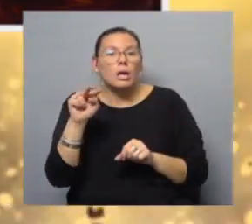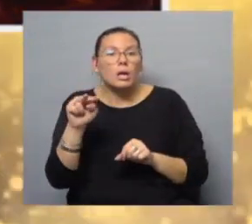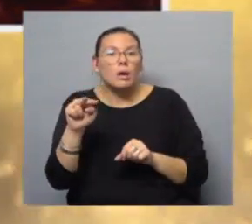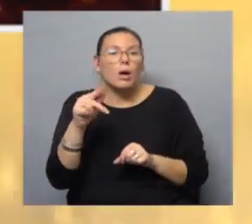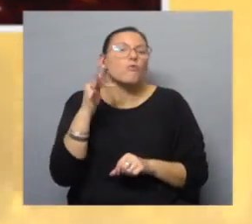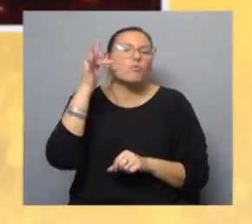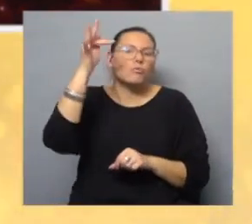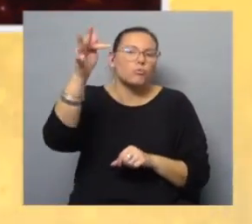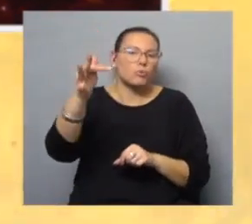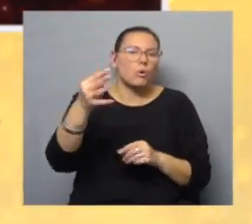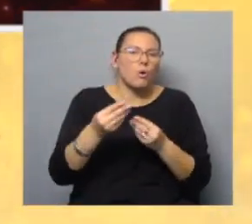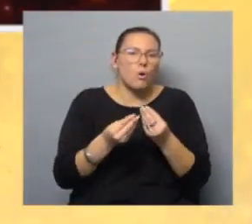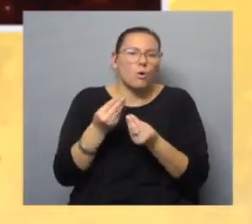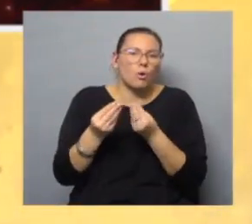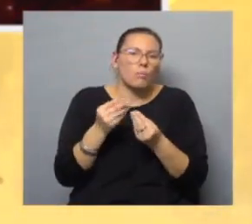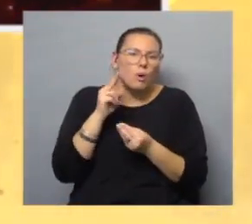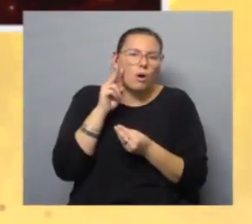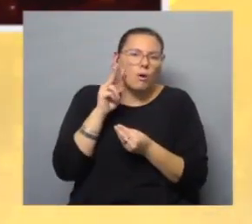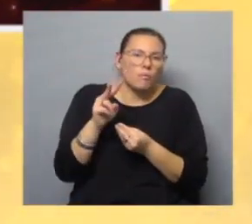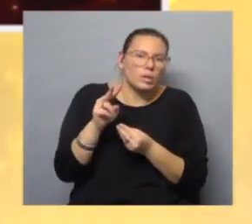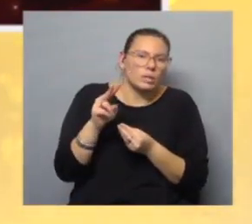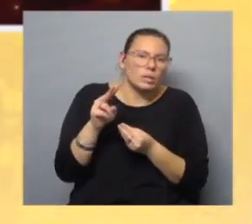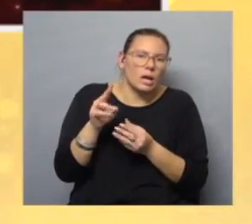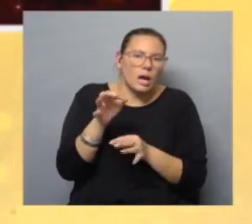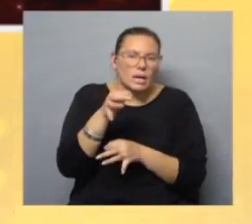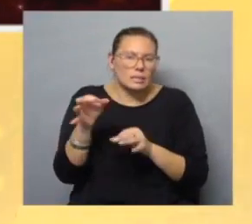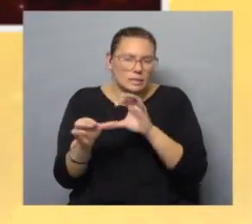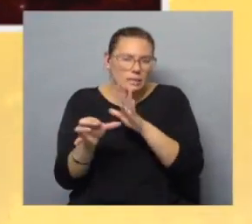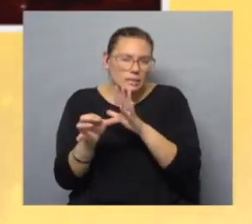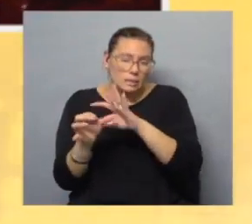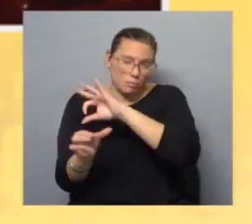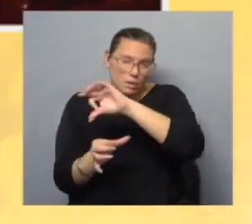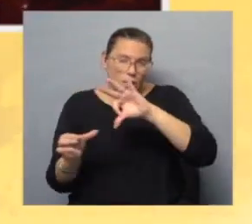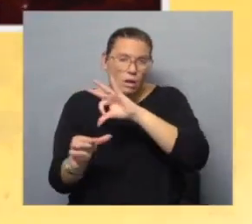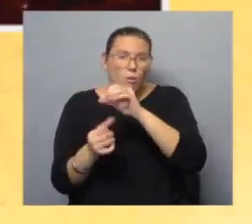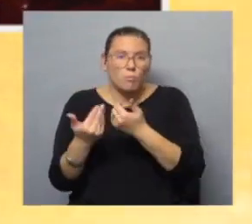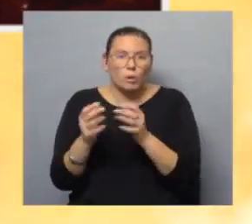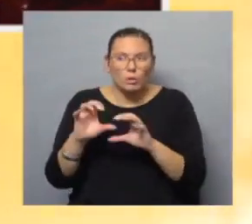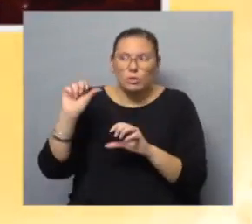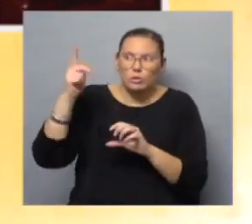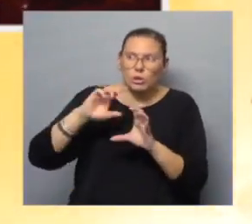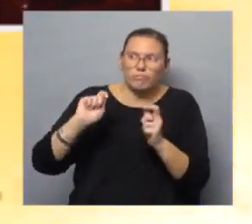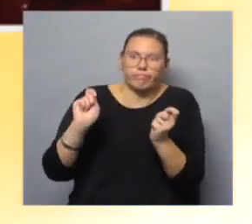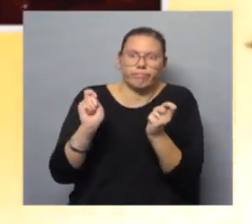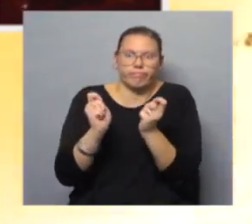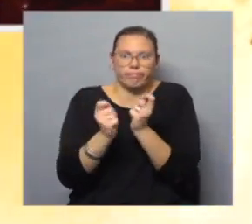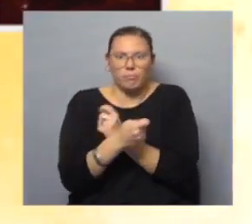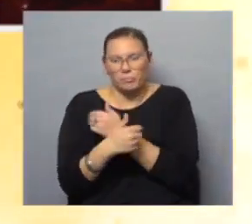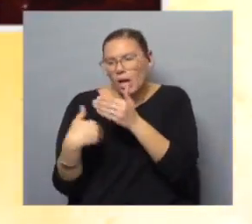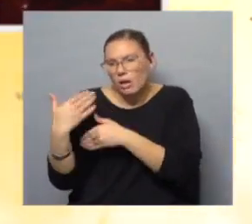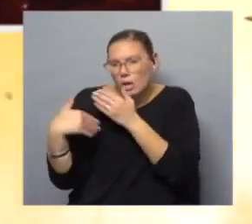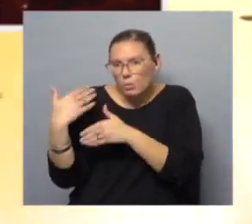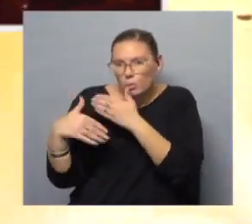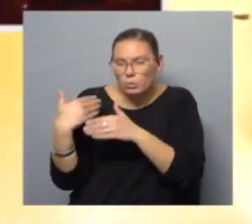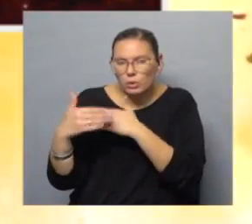en el futuro cómo se vería el sistema solar justo en el momento cuando el Sol empieza a transformarse. ¿Sí? El Sol está evolucionando